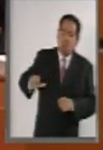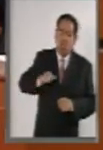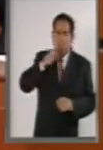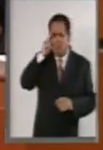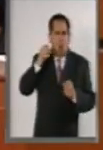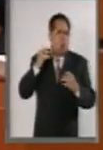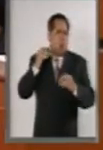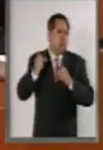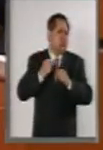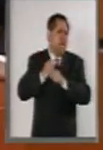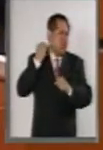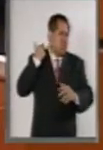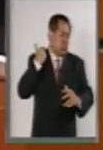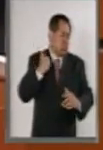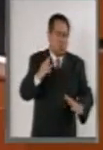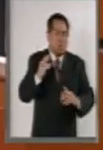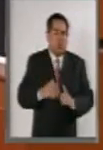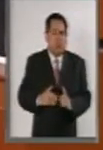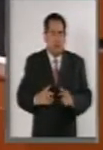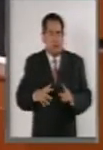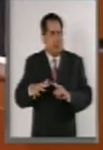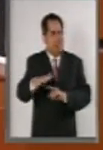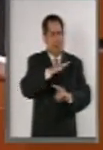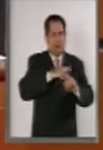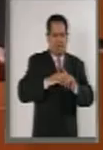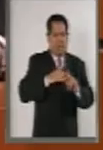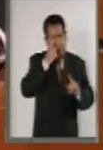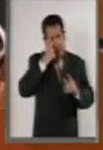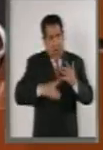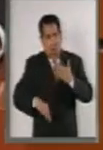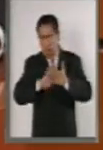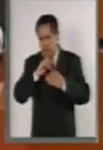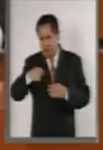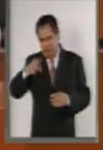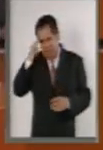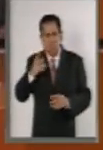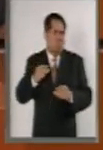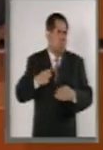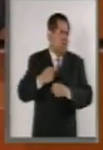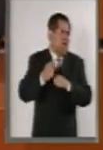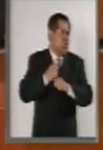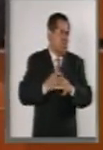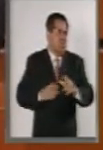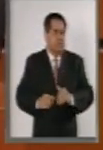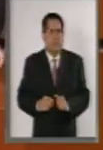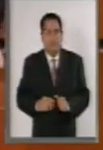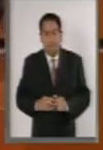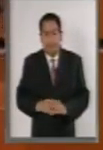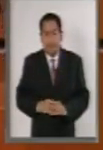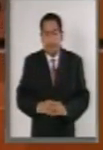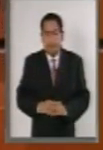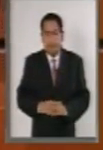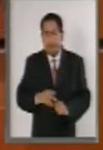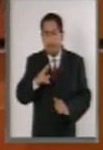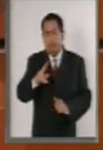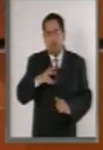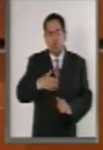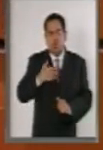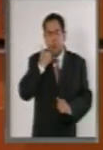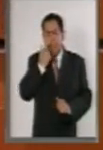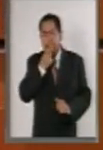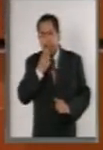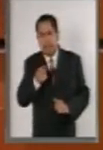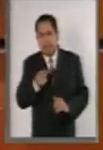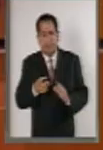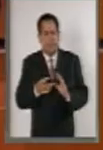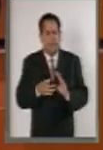de siglos, el ambiente antimexicano. Entonces, yo no quise dejar